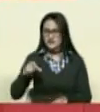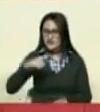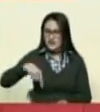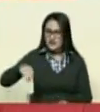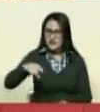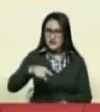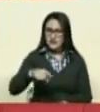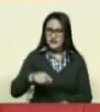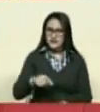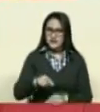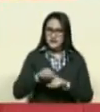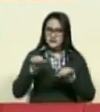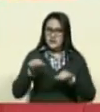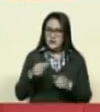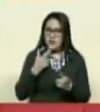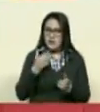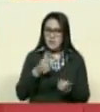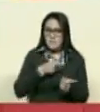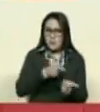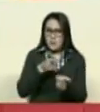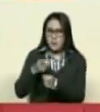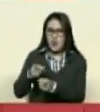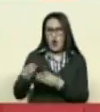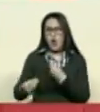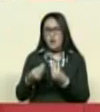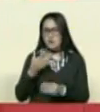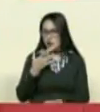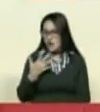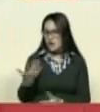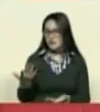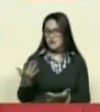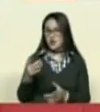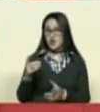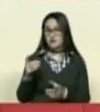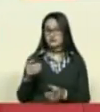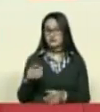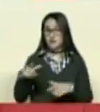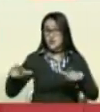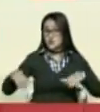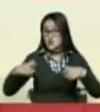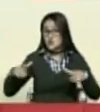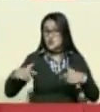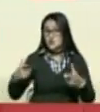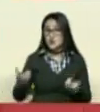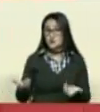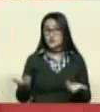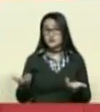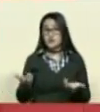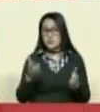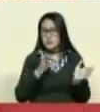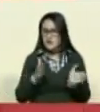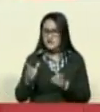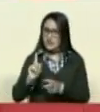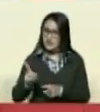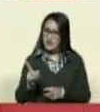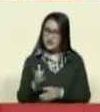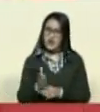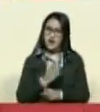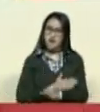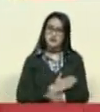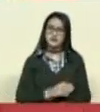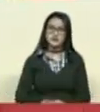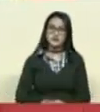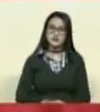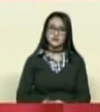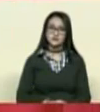necesidades del sistema de armas? ¿Cómo va a ser el desarrollo logístico? Vamos a planificar estratégicamente cómo